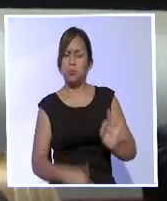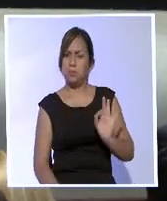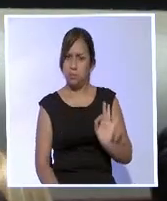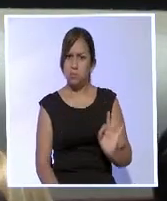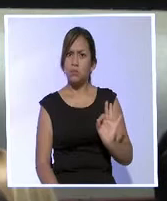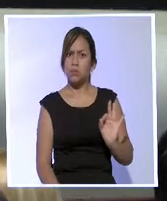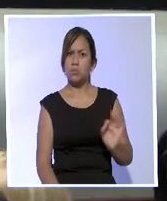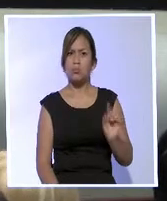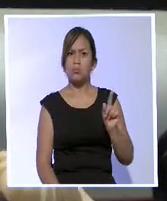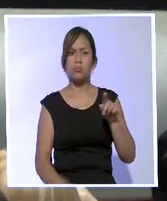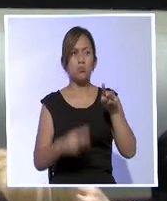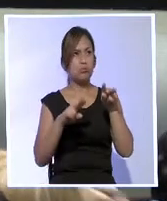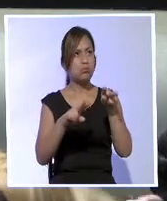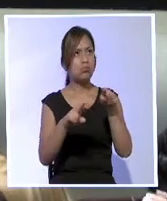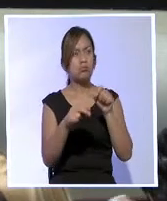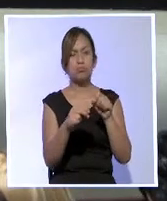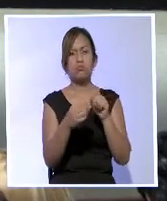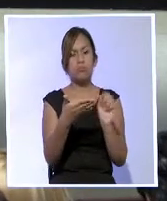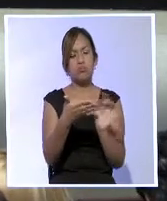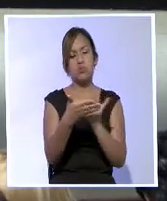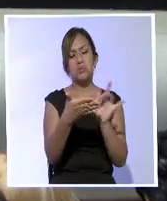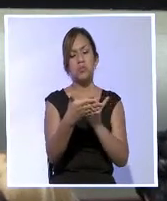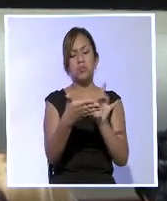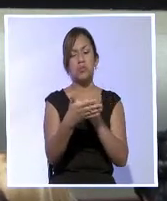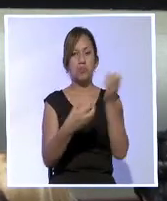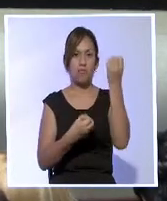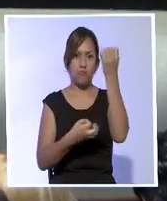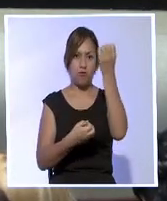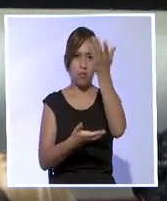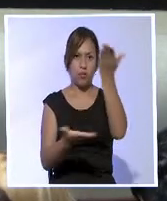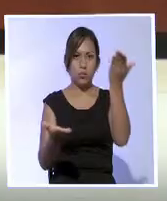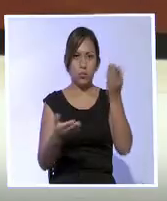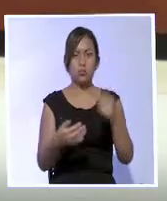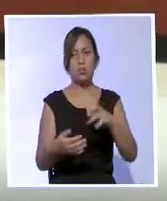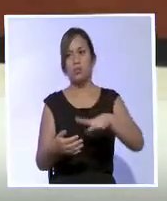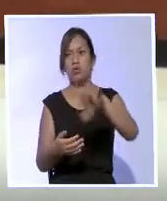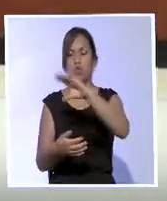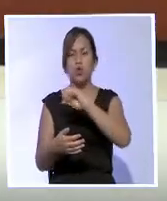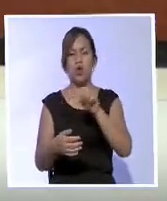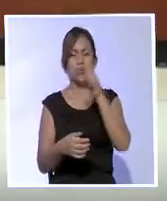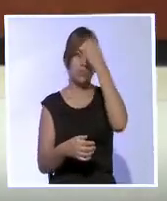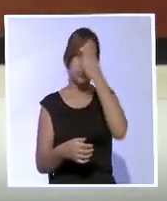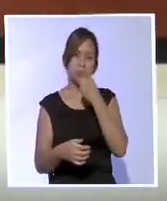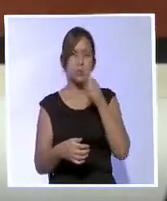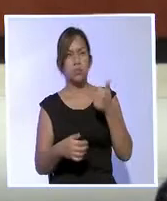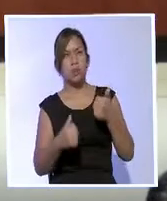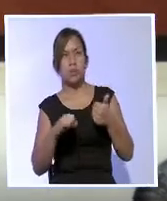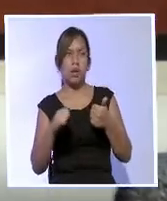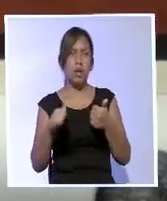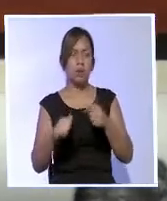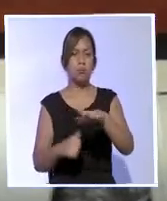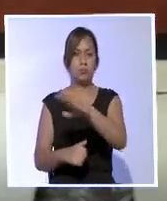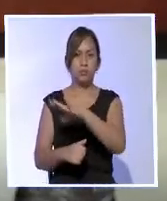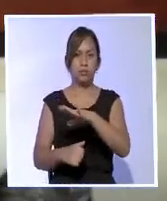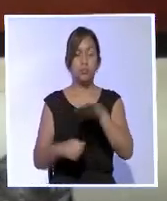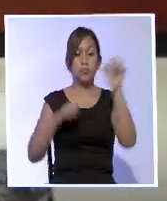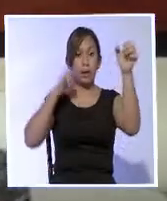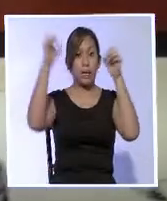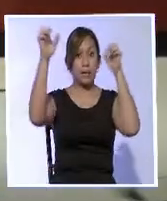siendo juzgadas minuto a minuto por el conjunto de ciudadanos respecto a la investigación y estrategia política